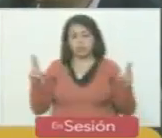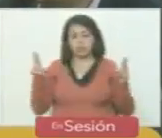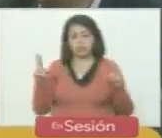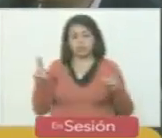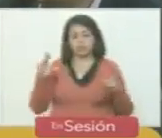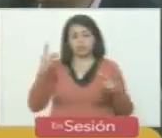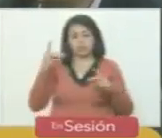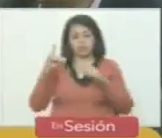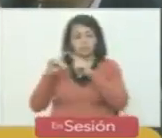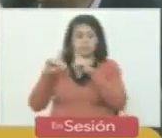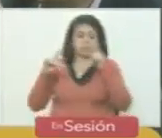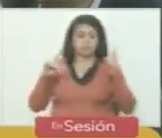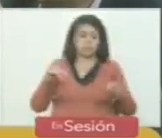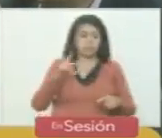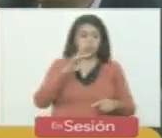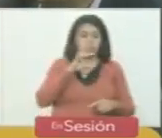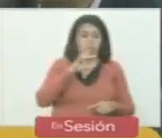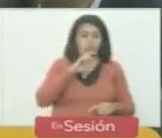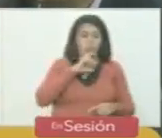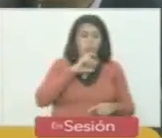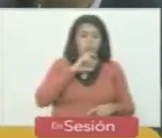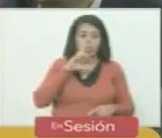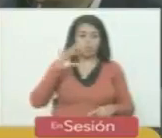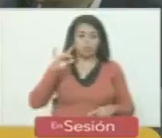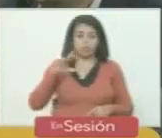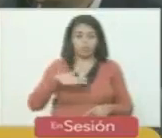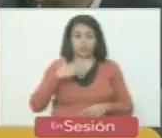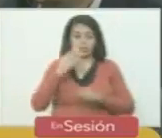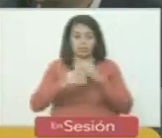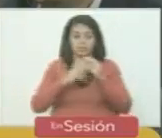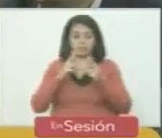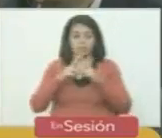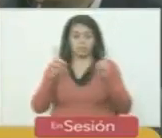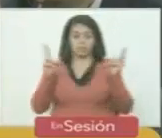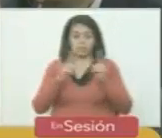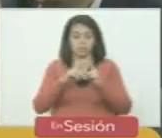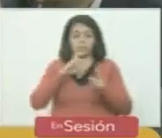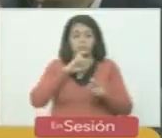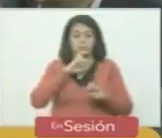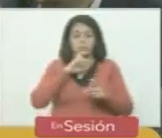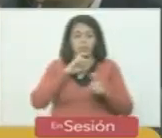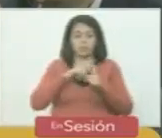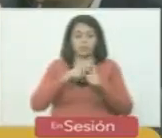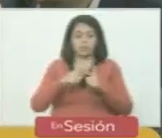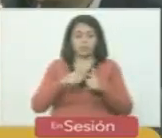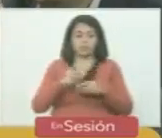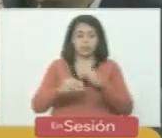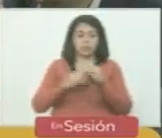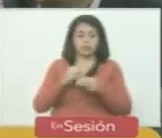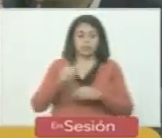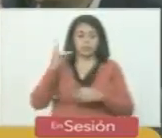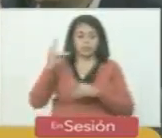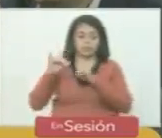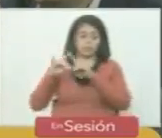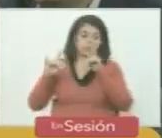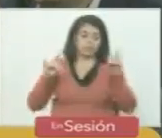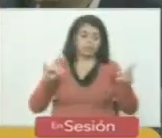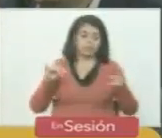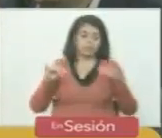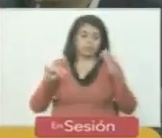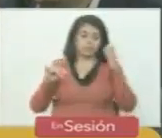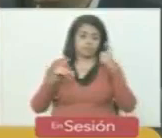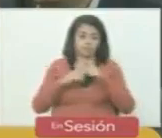Bolivia con el oro y la plata, podían haber hecho un puente con ese oro desde Bolivia hasta